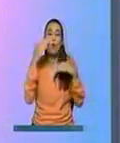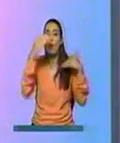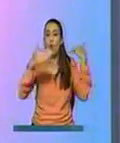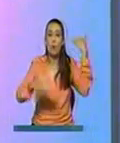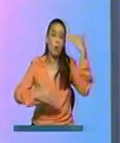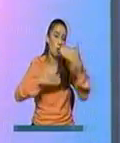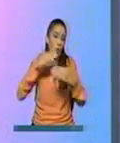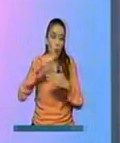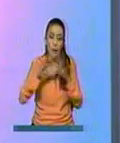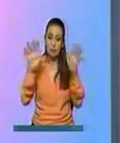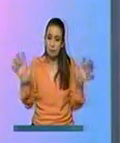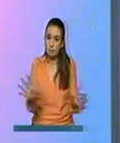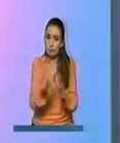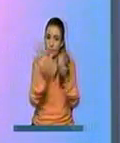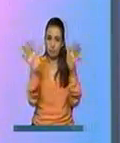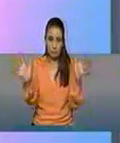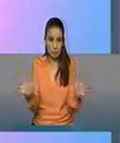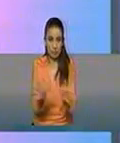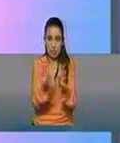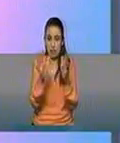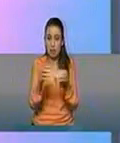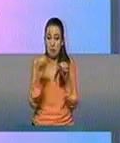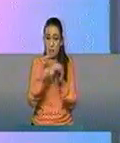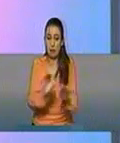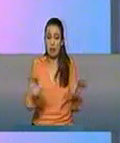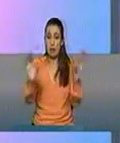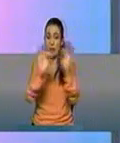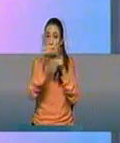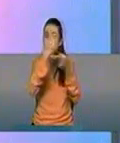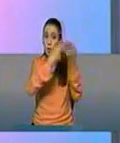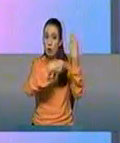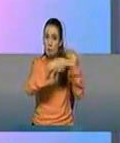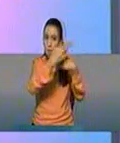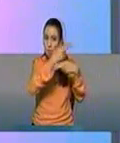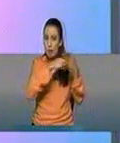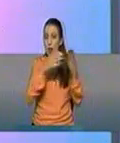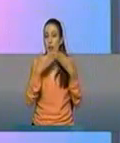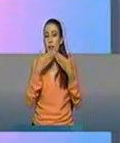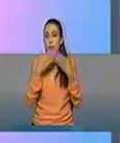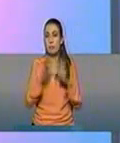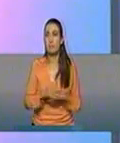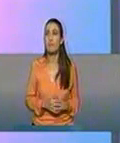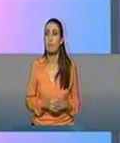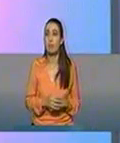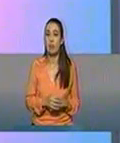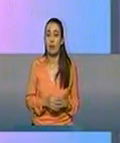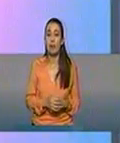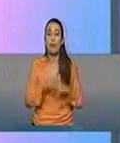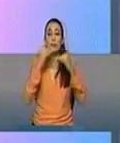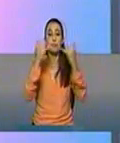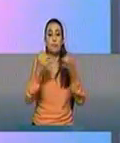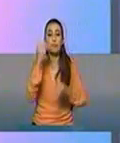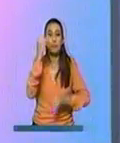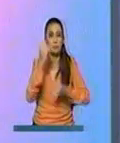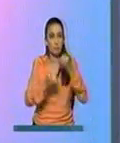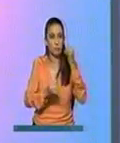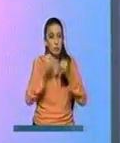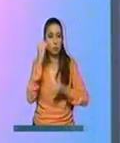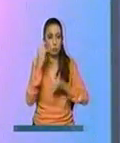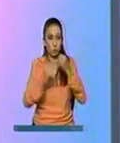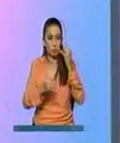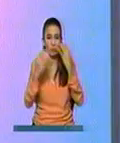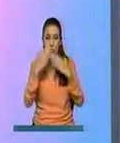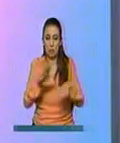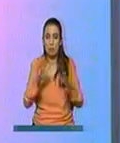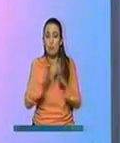poder incentivar el desarrollo de estos emprendimientos, de los emprendimientos de manera general. En este último bloque voy a solicitar a cada uno de